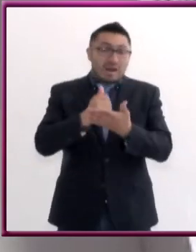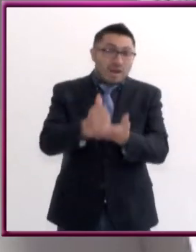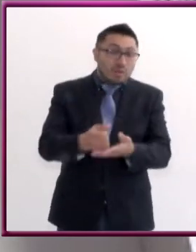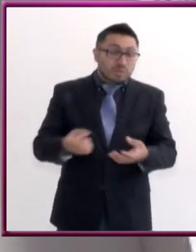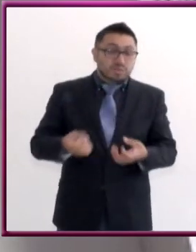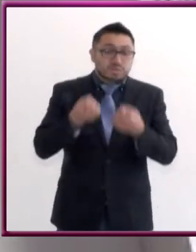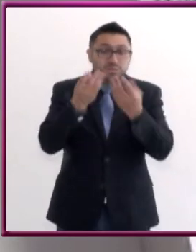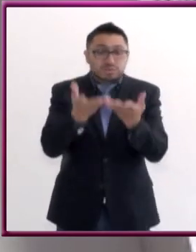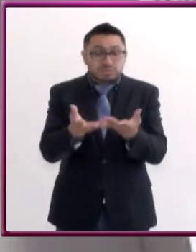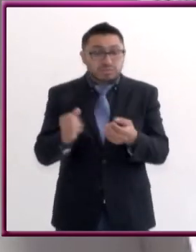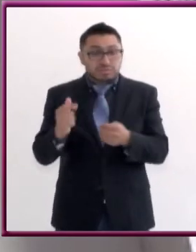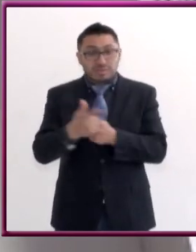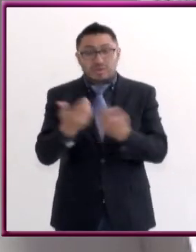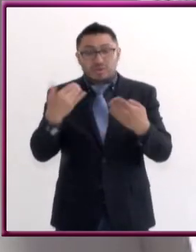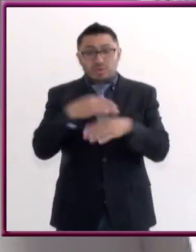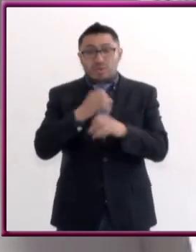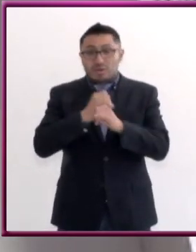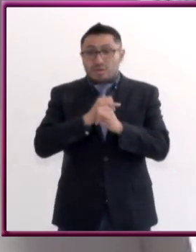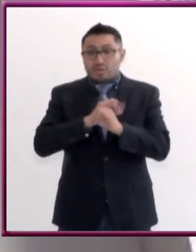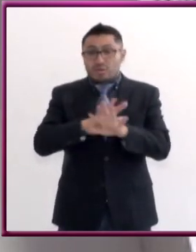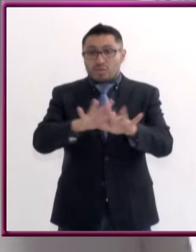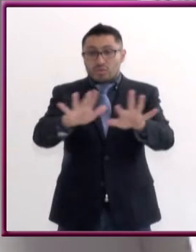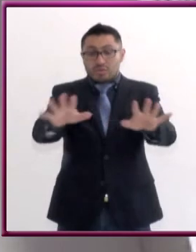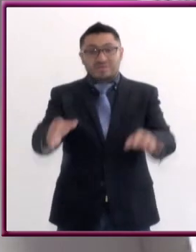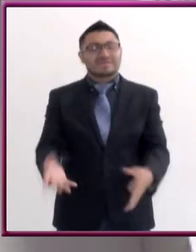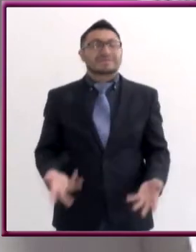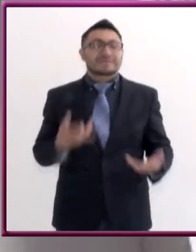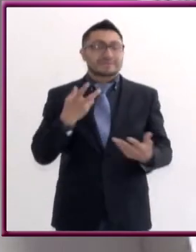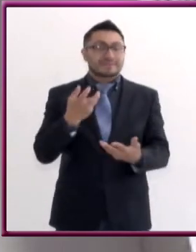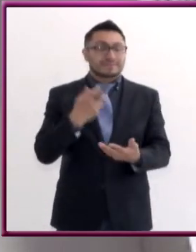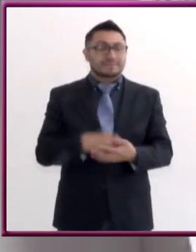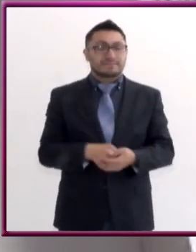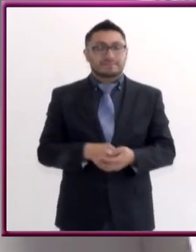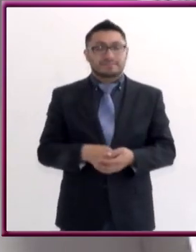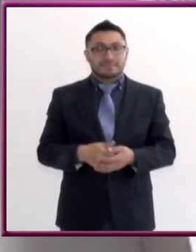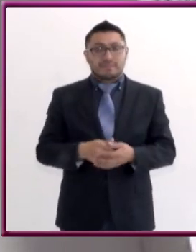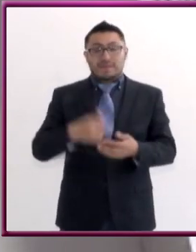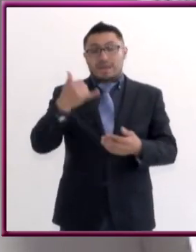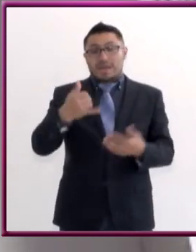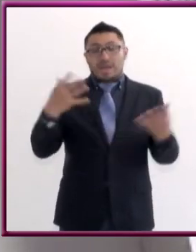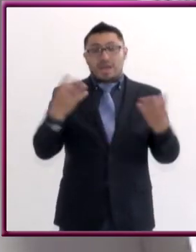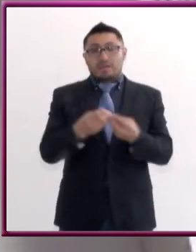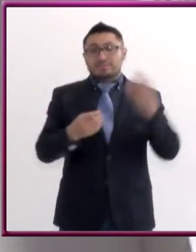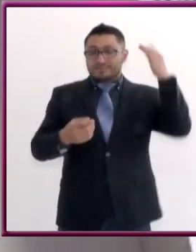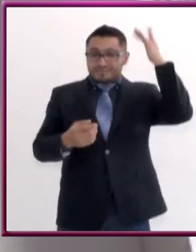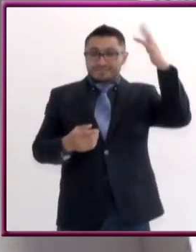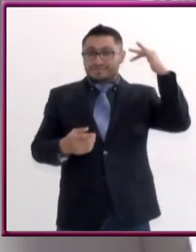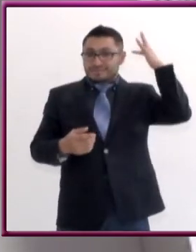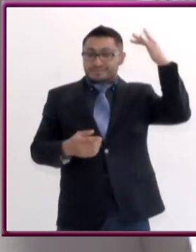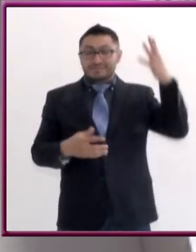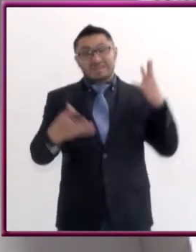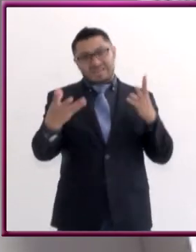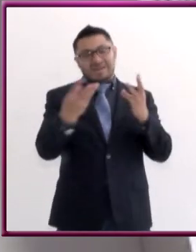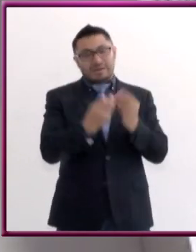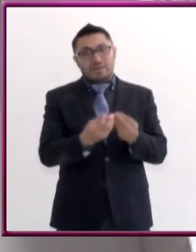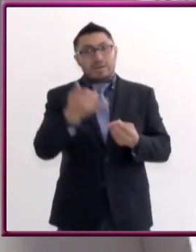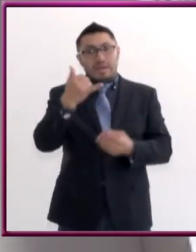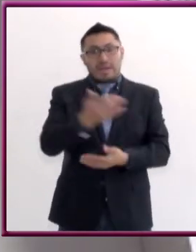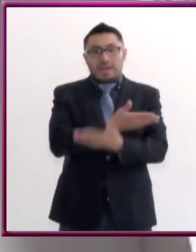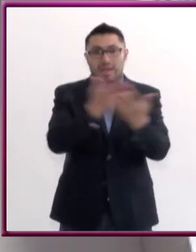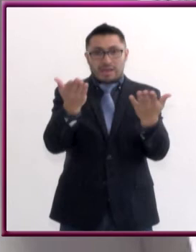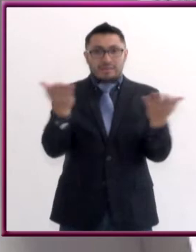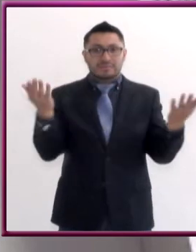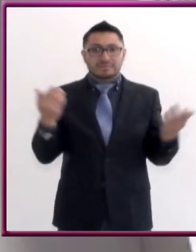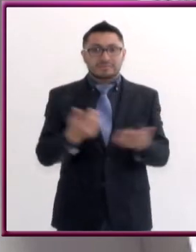contribuir a la difusión de esta información y reflexionar contigo y